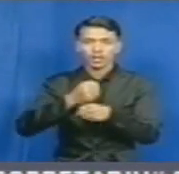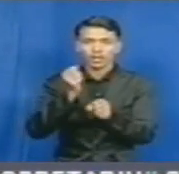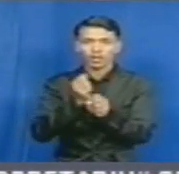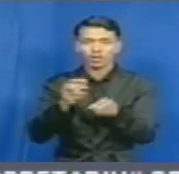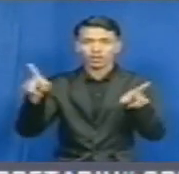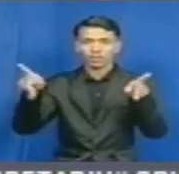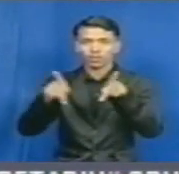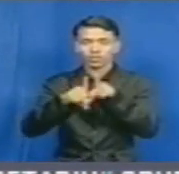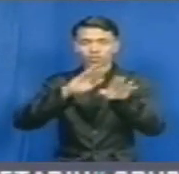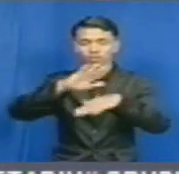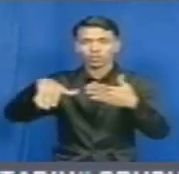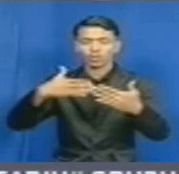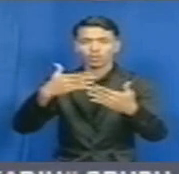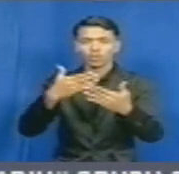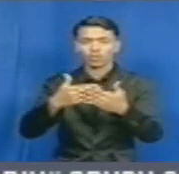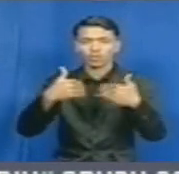de Timor-Laran Toma